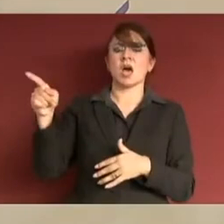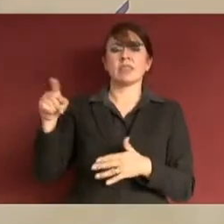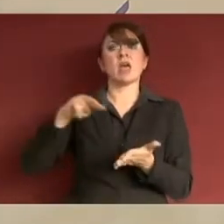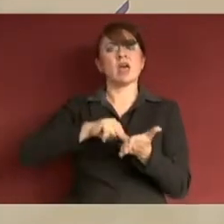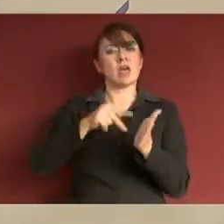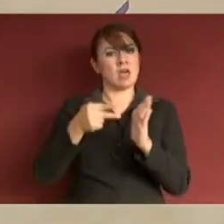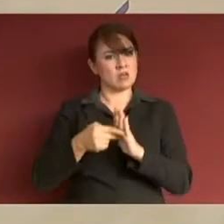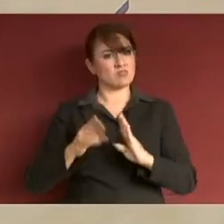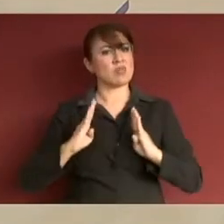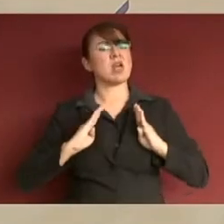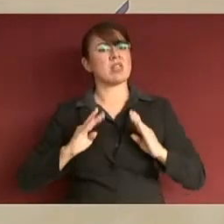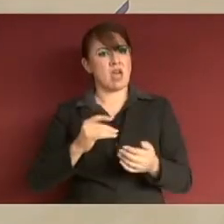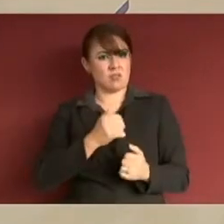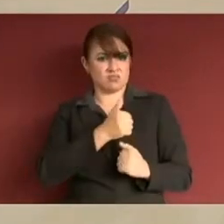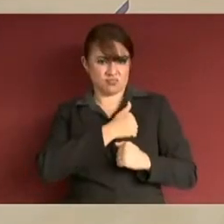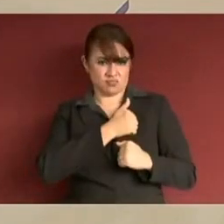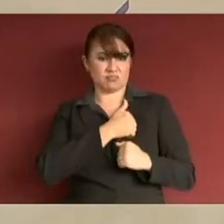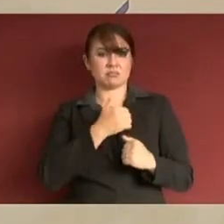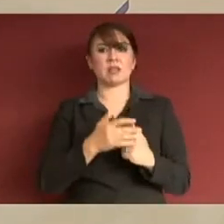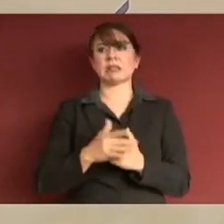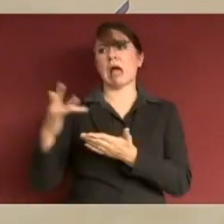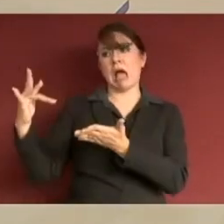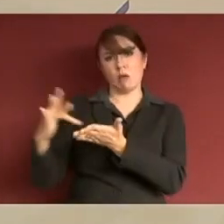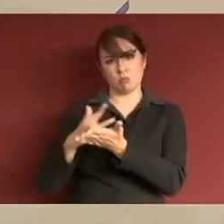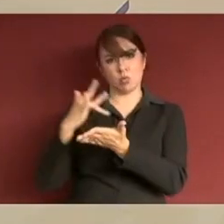militares por su apoyo,